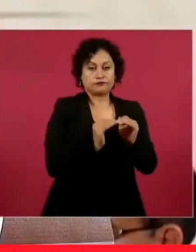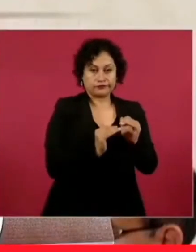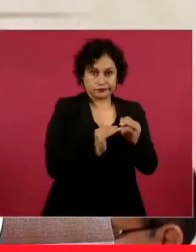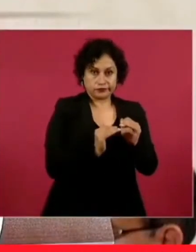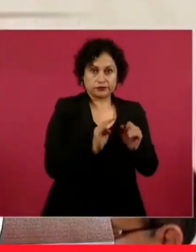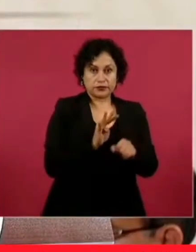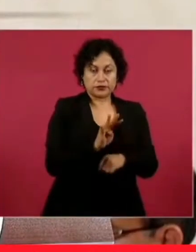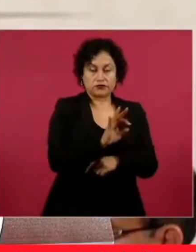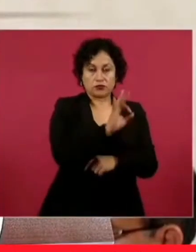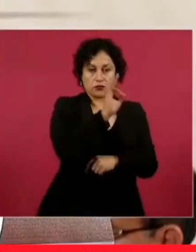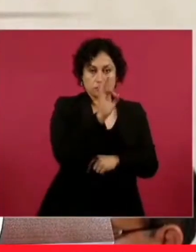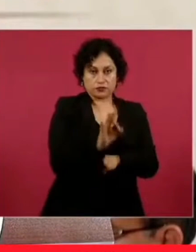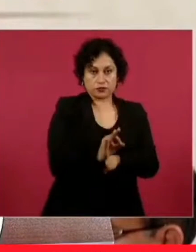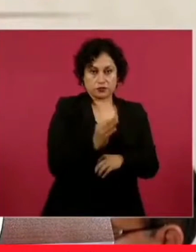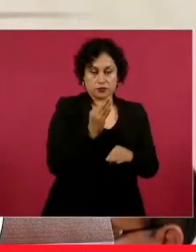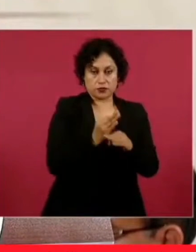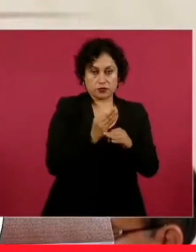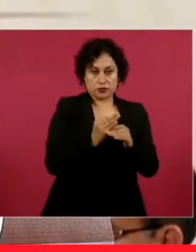Vamos